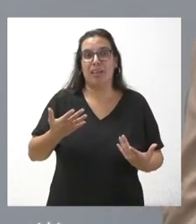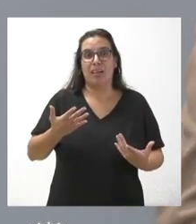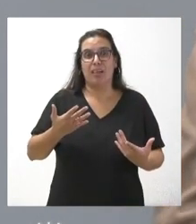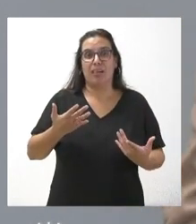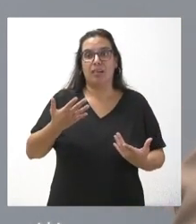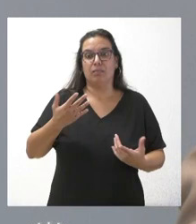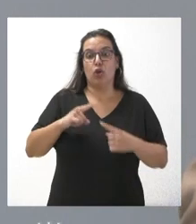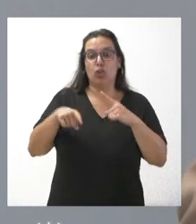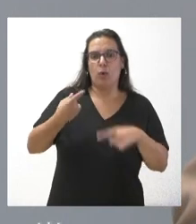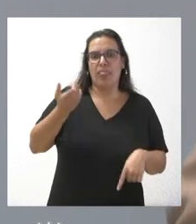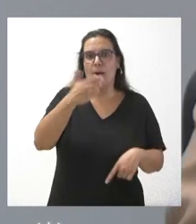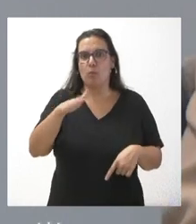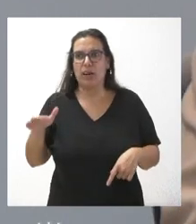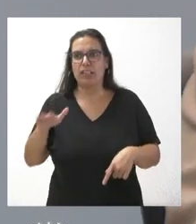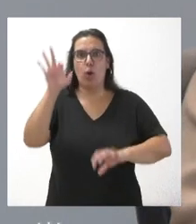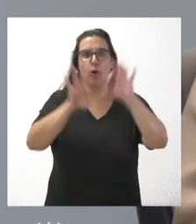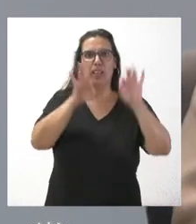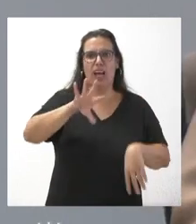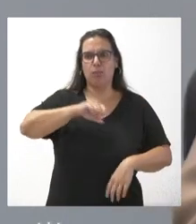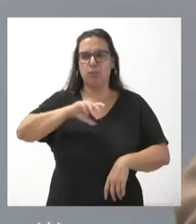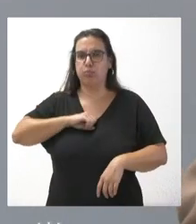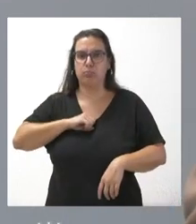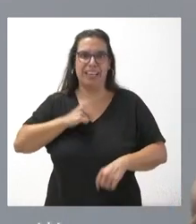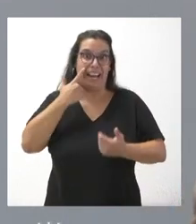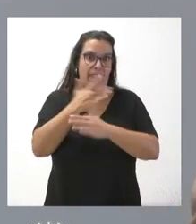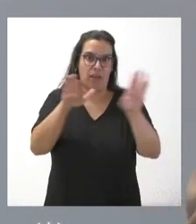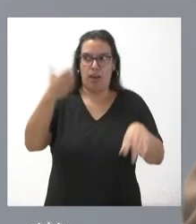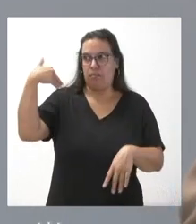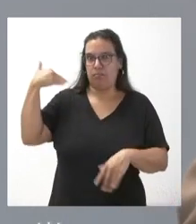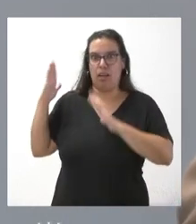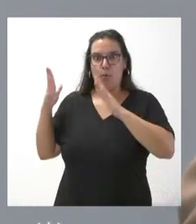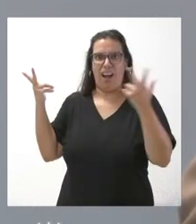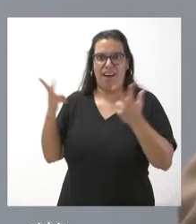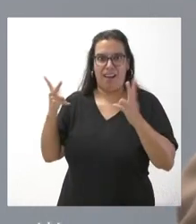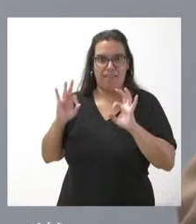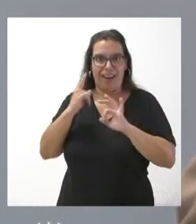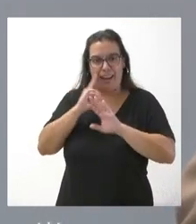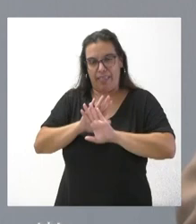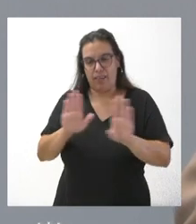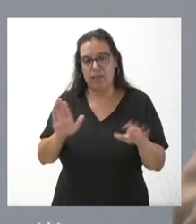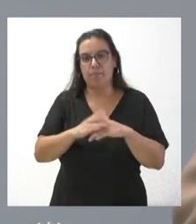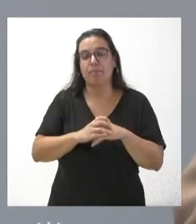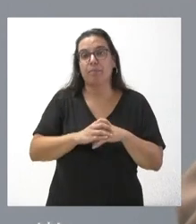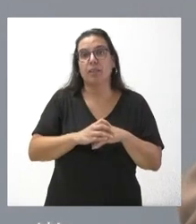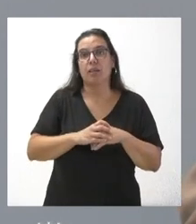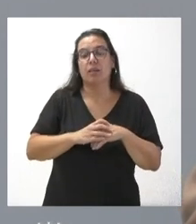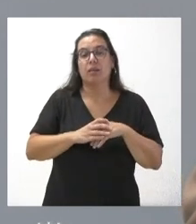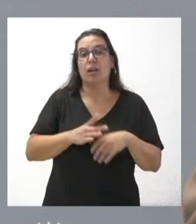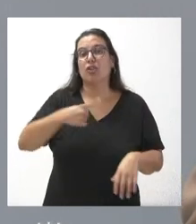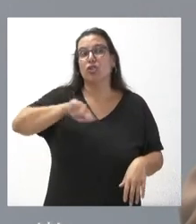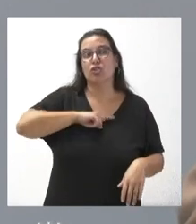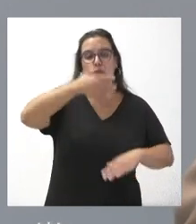de mortalidad no tiene nada que ver con los momentos más graves de la pandemia. El que nosotros no mantengamos